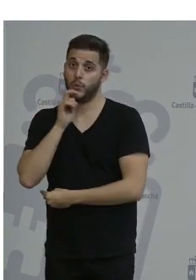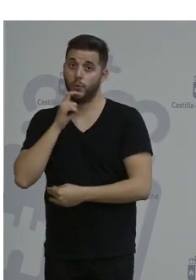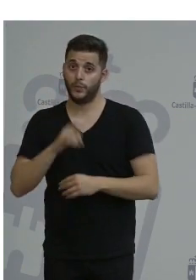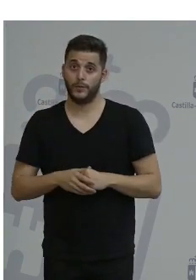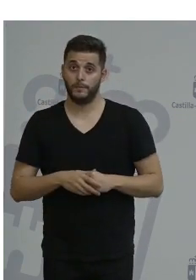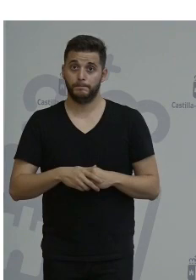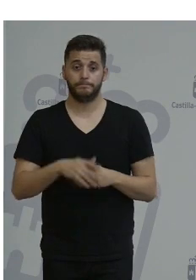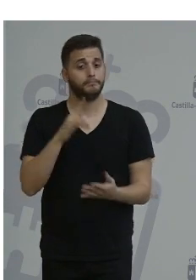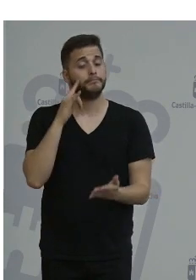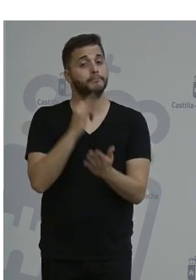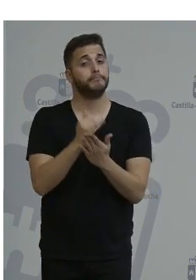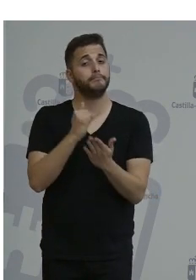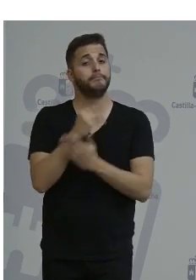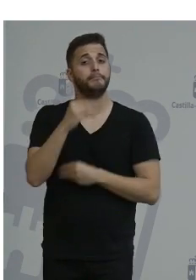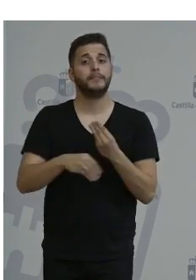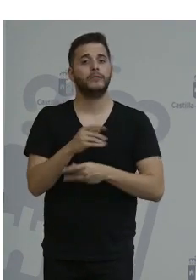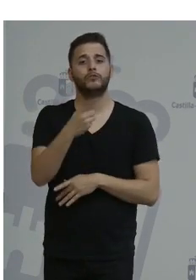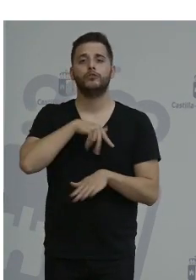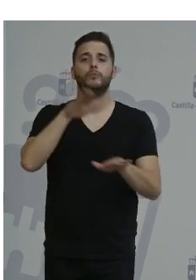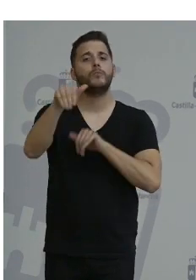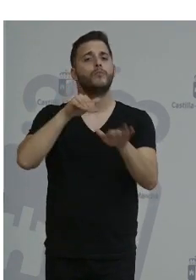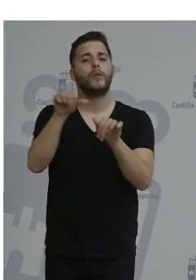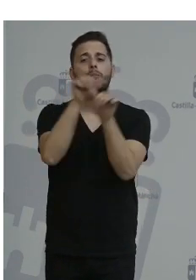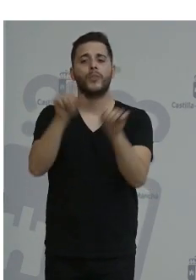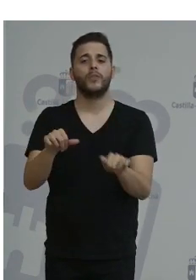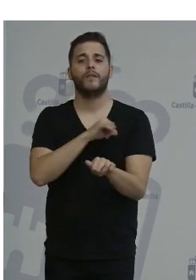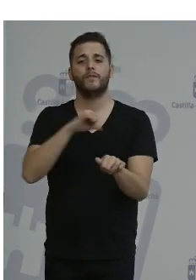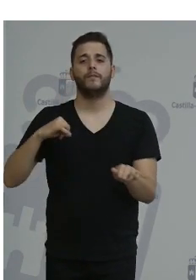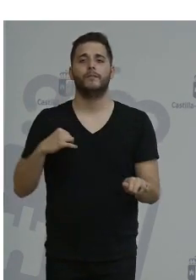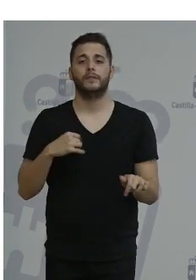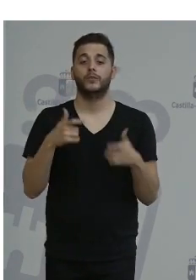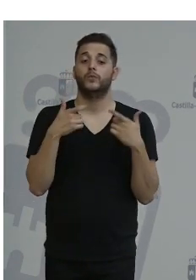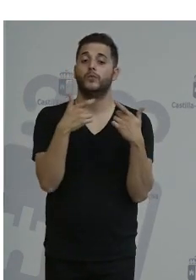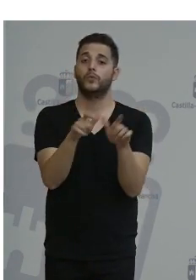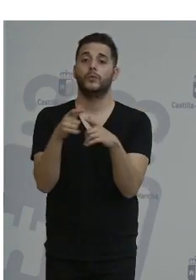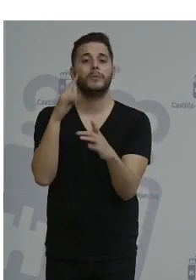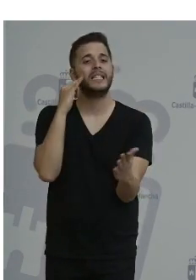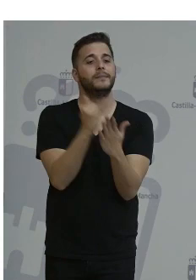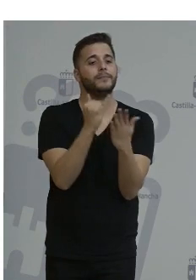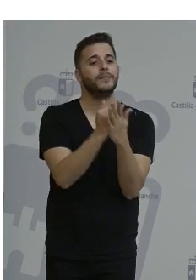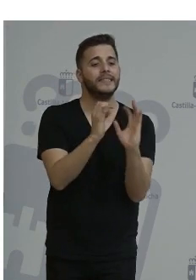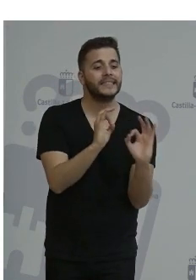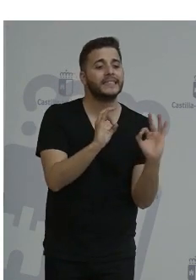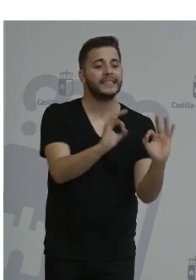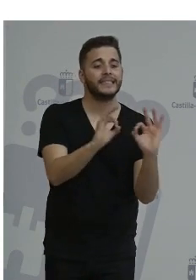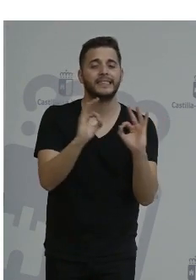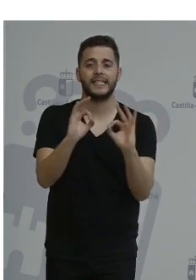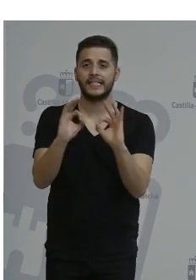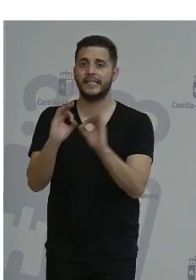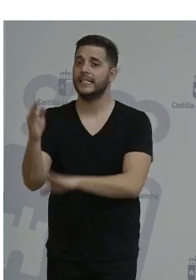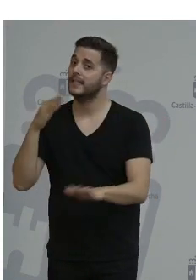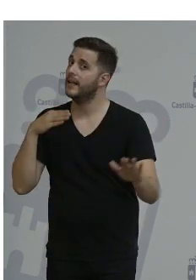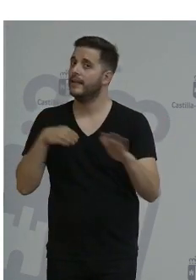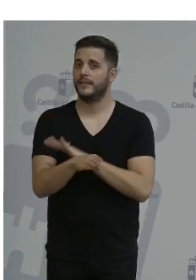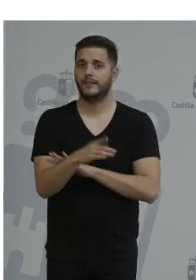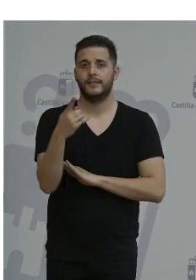hemos convocado de forma independiente las plazas reservadas para este colectivo realizando pruebas específicas accesibles y